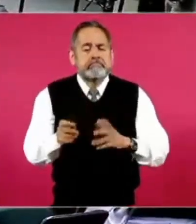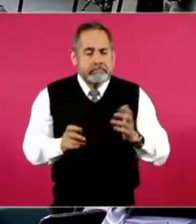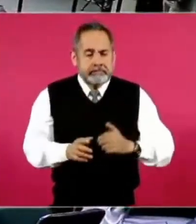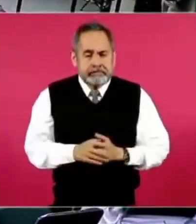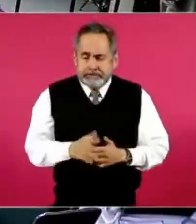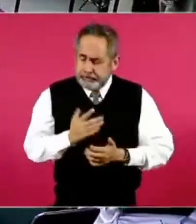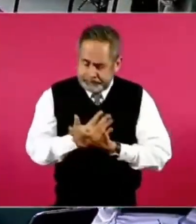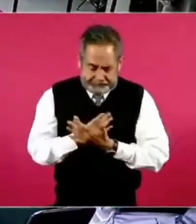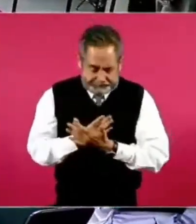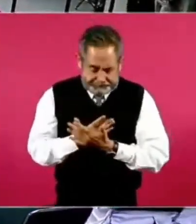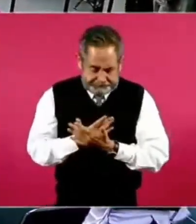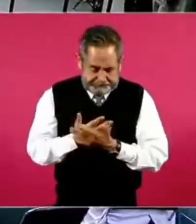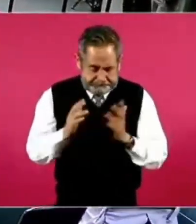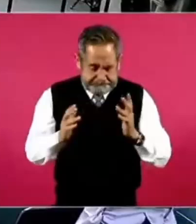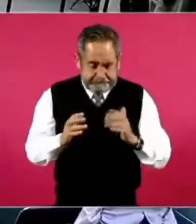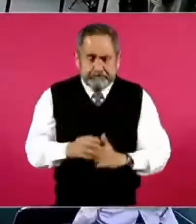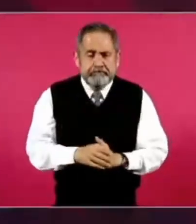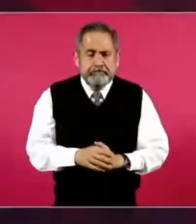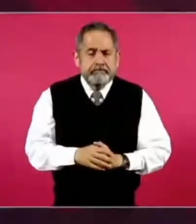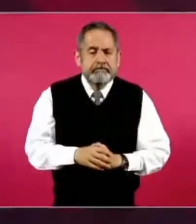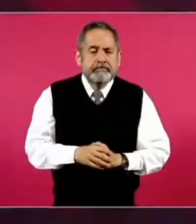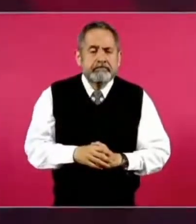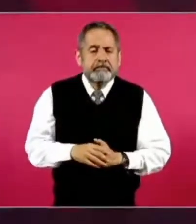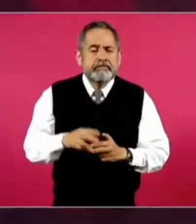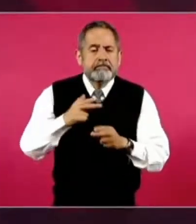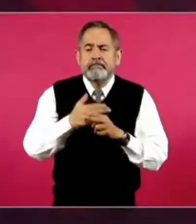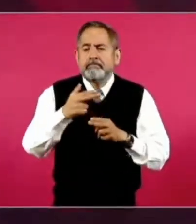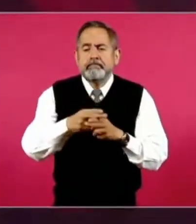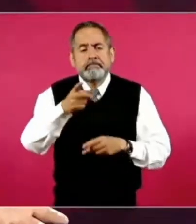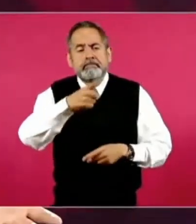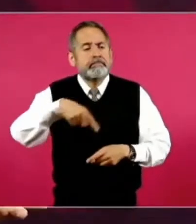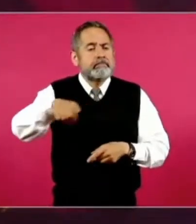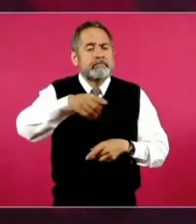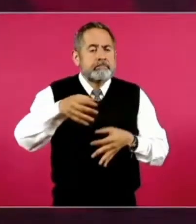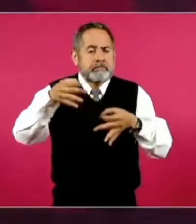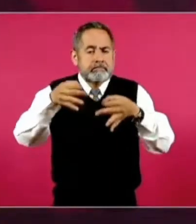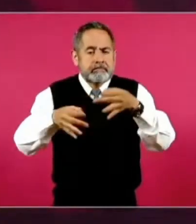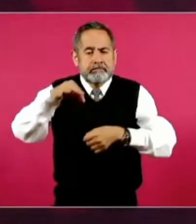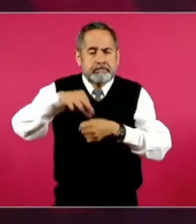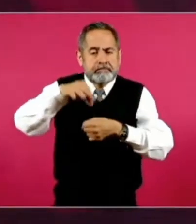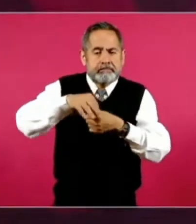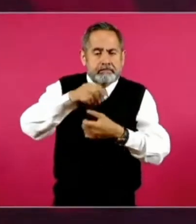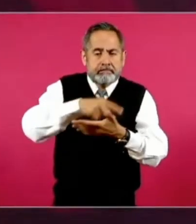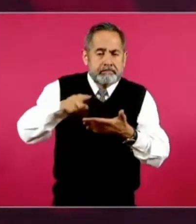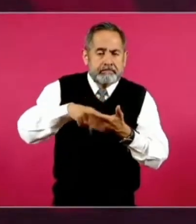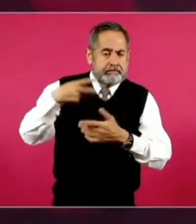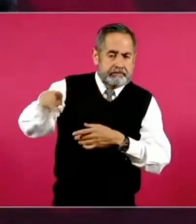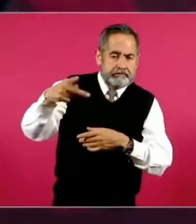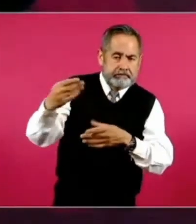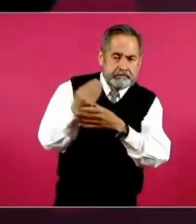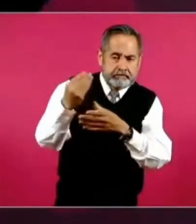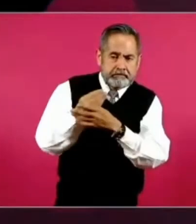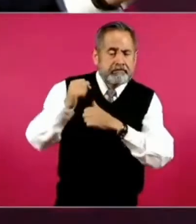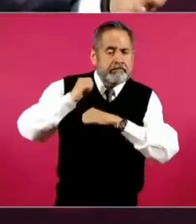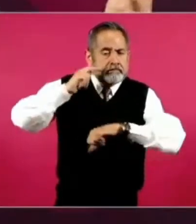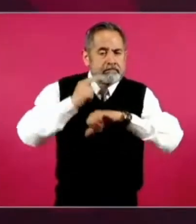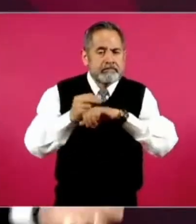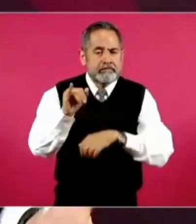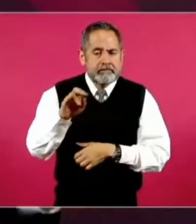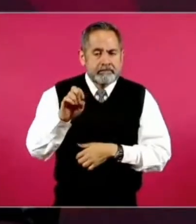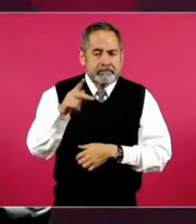Vamos a esperar a que decidan los órganos electorales, porque los que fueron a una